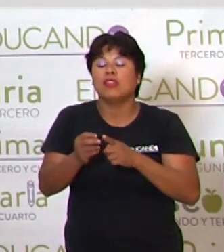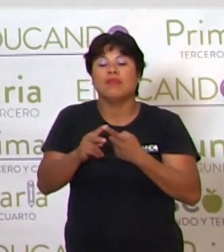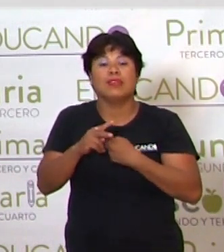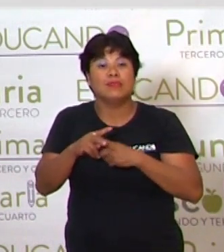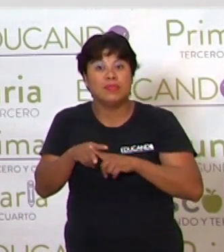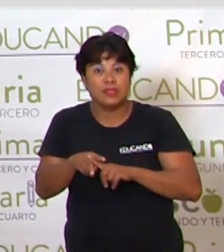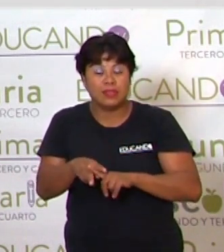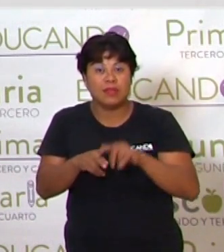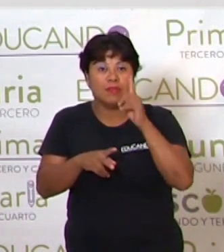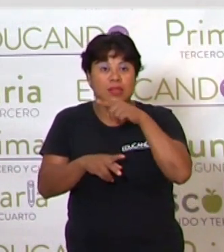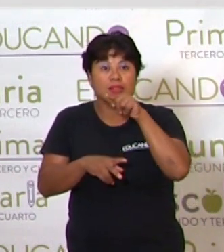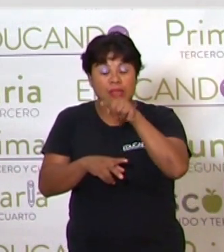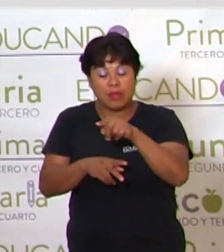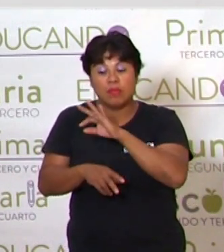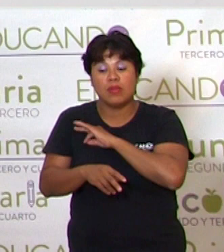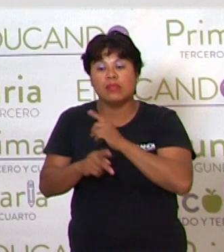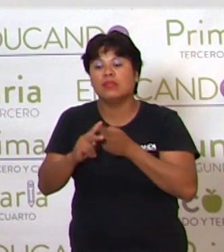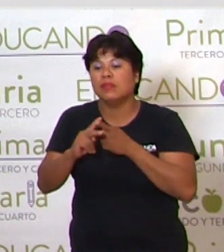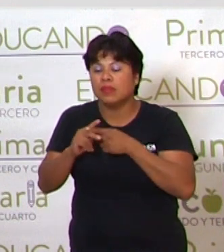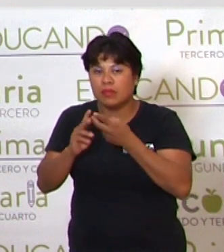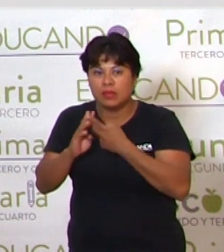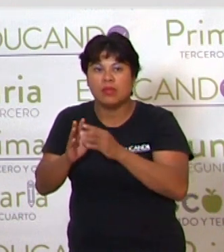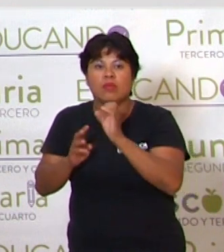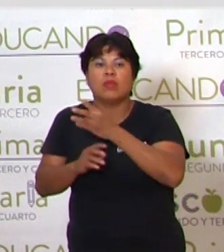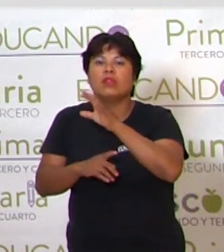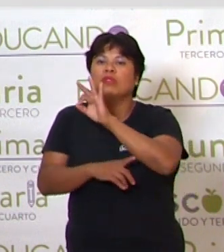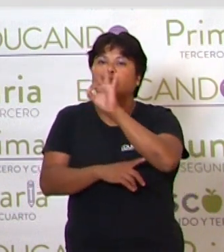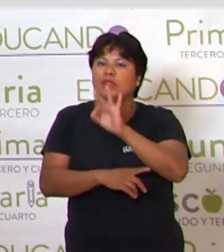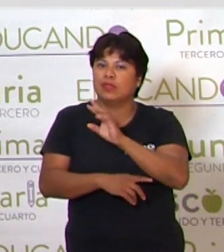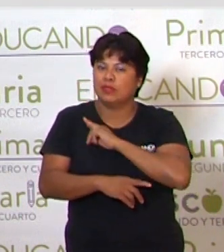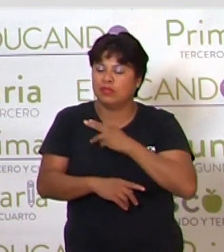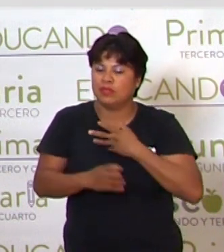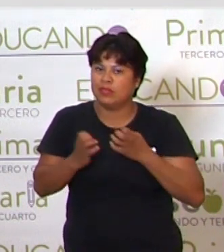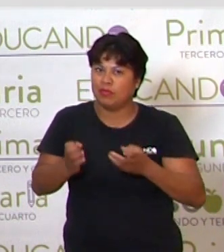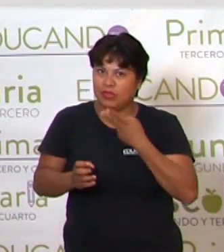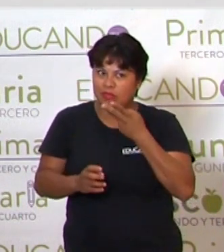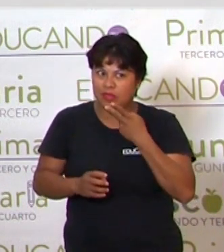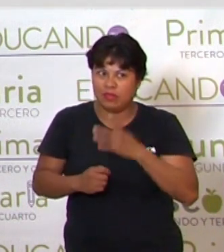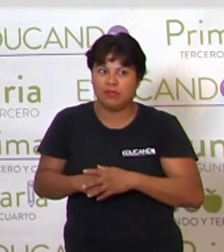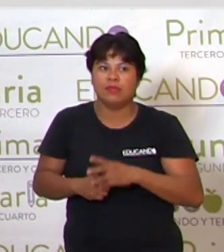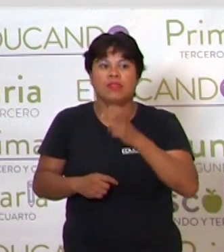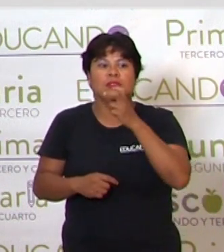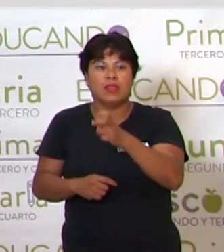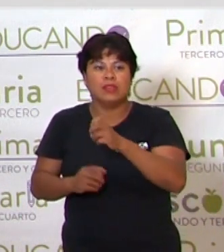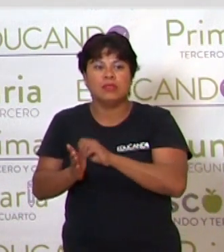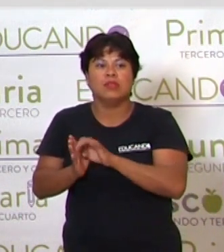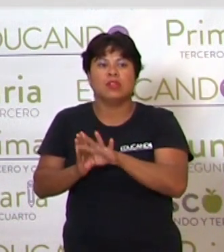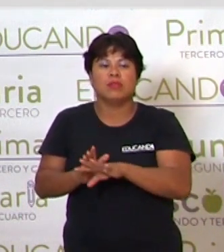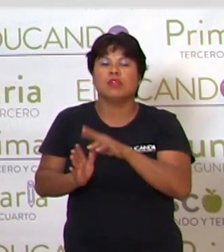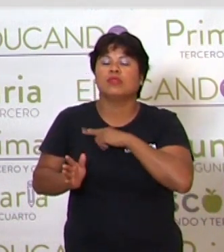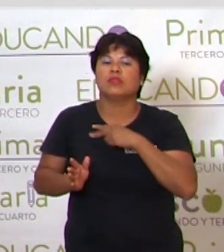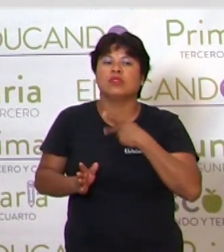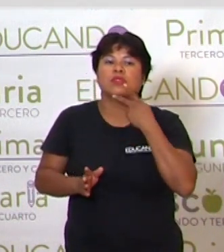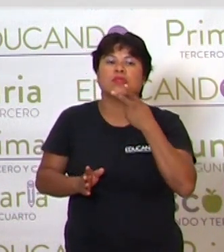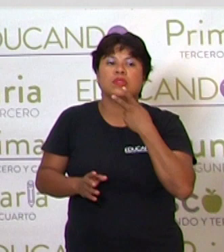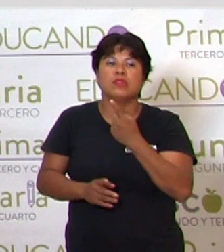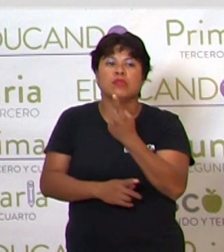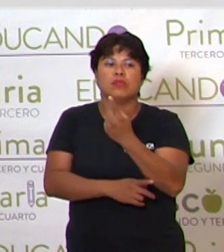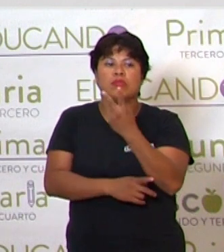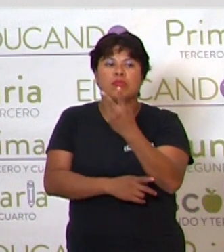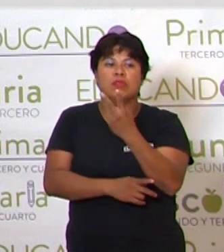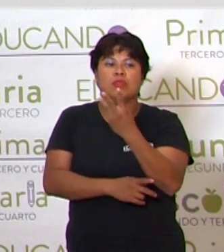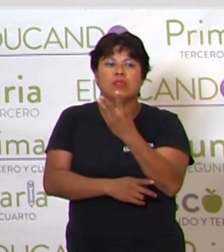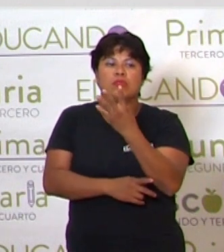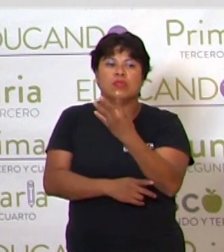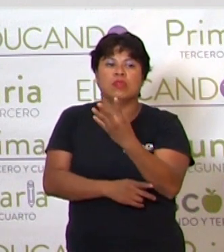a partir para que de ahí cuentes cuántos grados estamos hablando. En este caso, estamos 1,